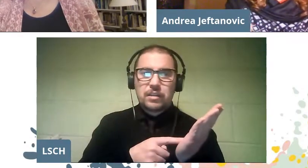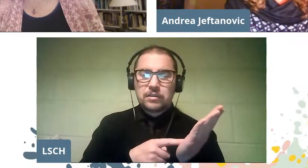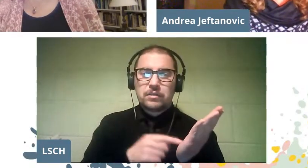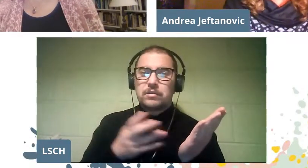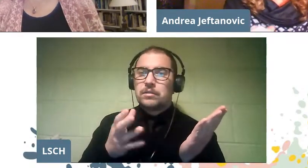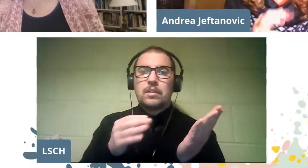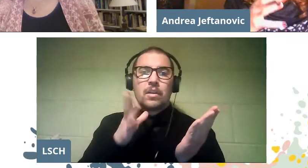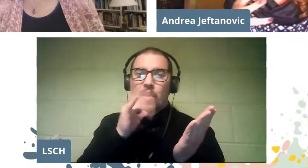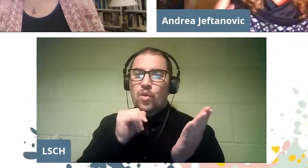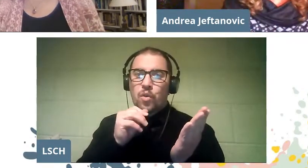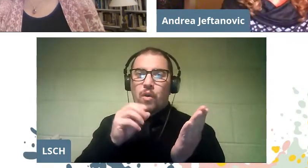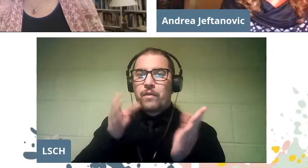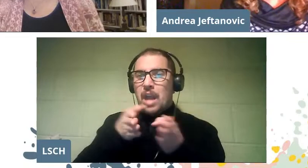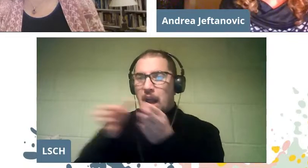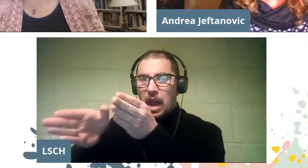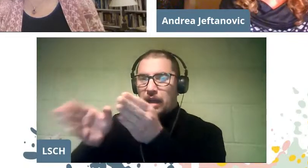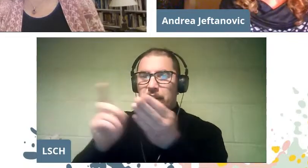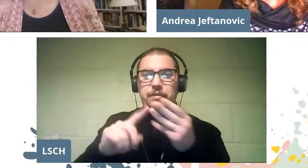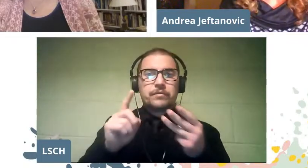existía Waze, no existía